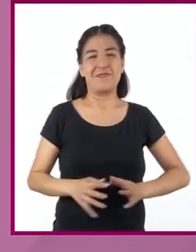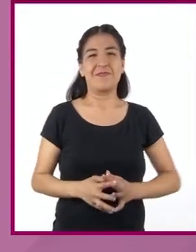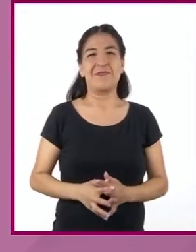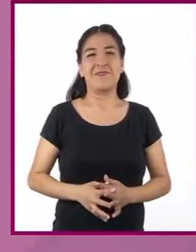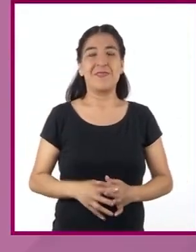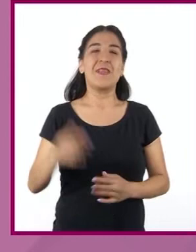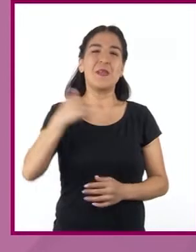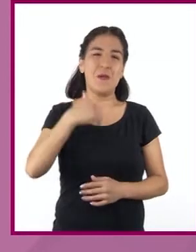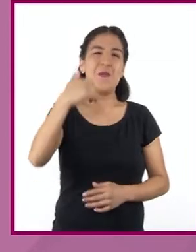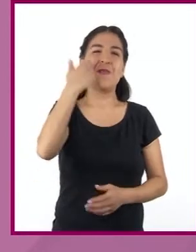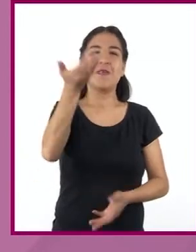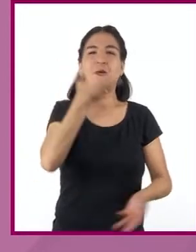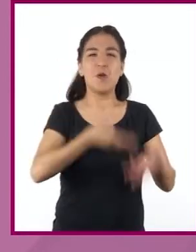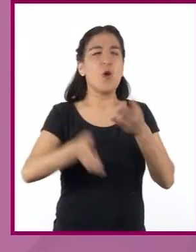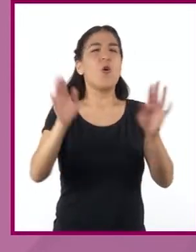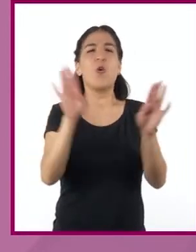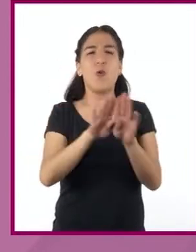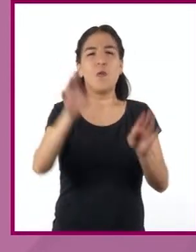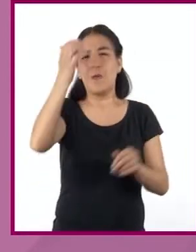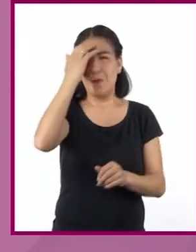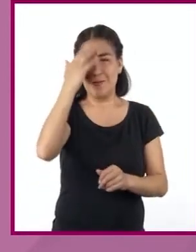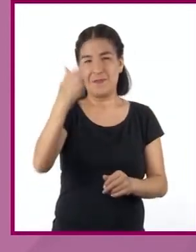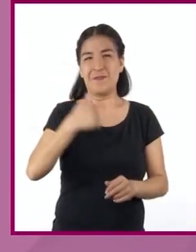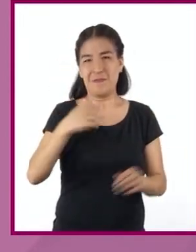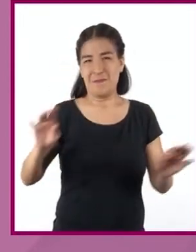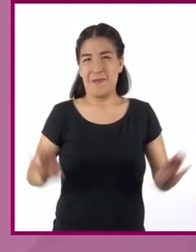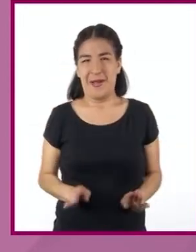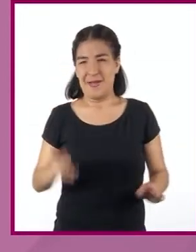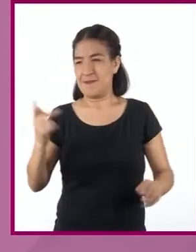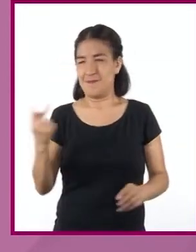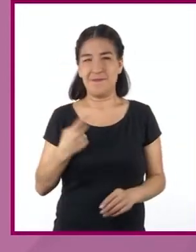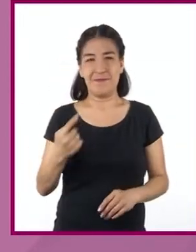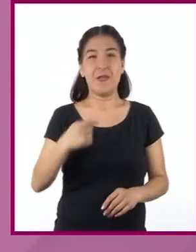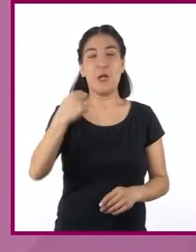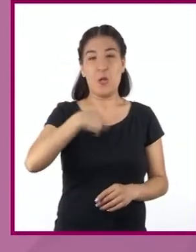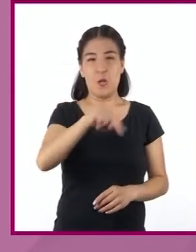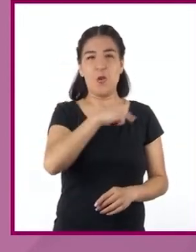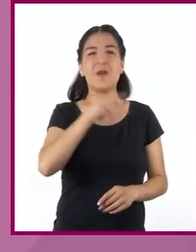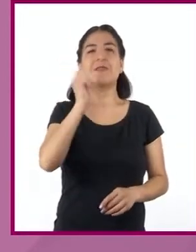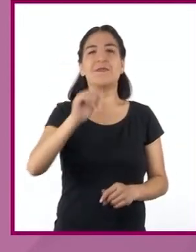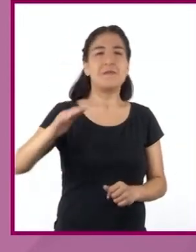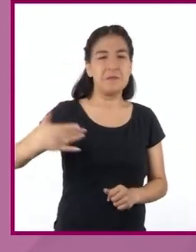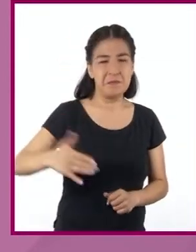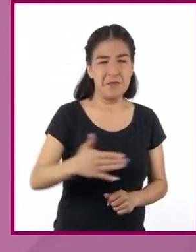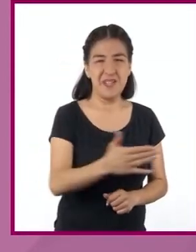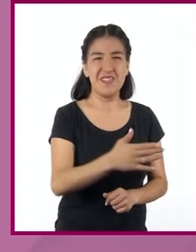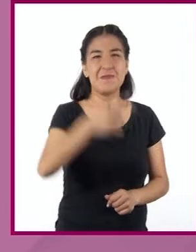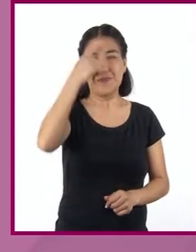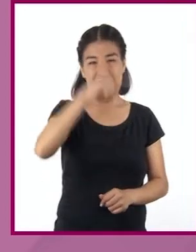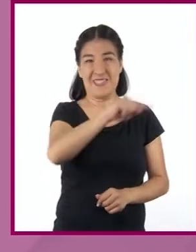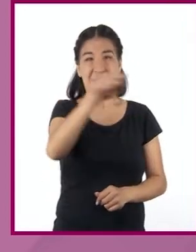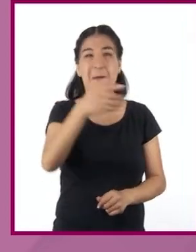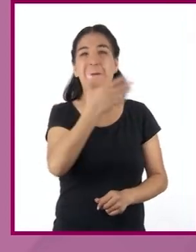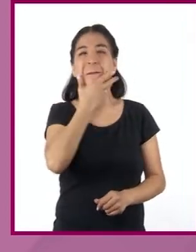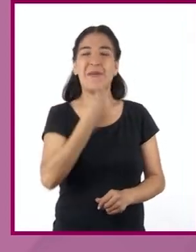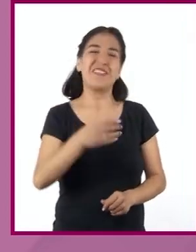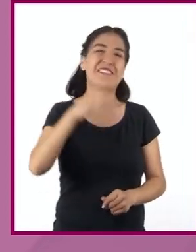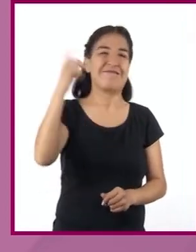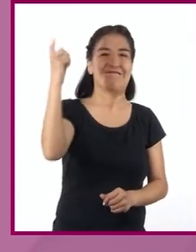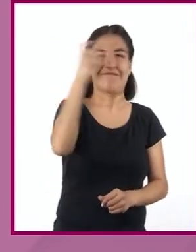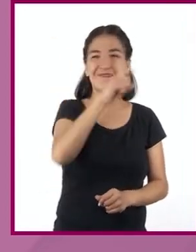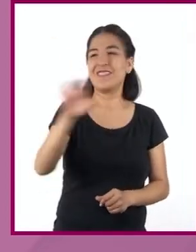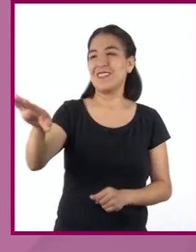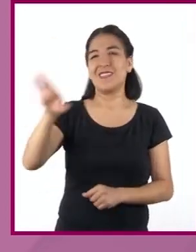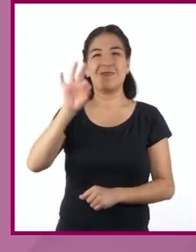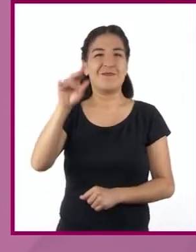Quiero compartirles cómo nos conocimos mi pareja y yo. Nosotros somos una especie de pez donde para los machos es muy difícil encontrar